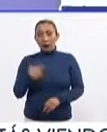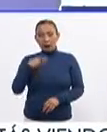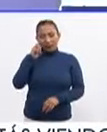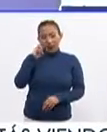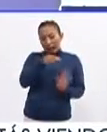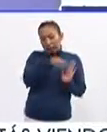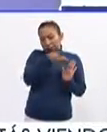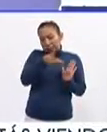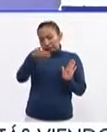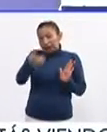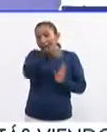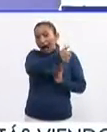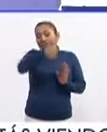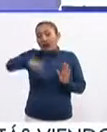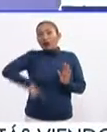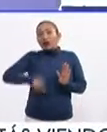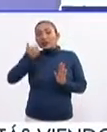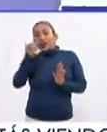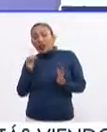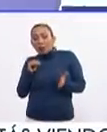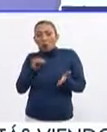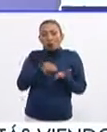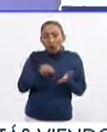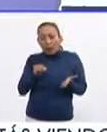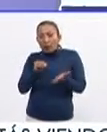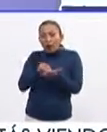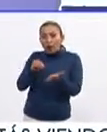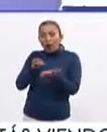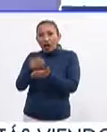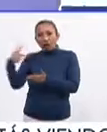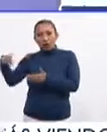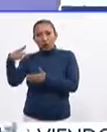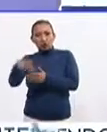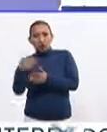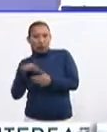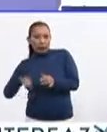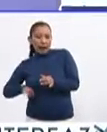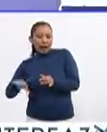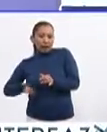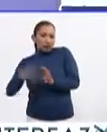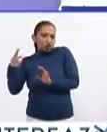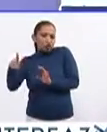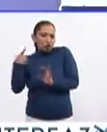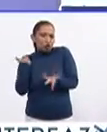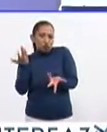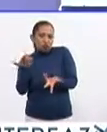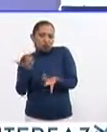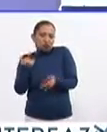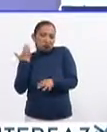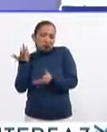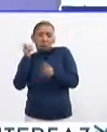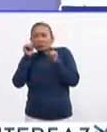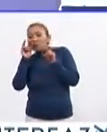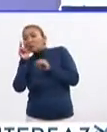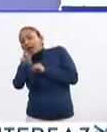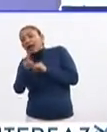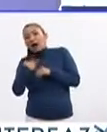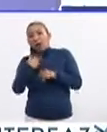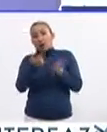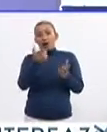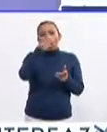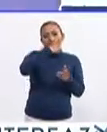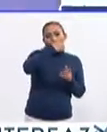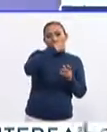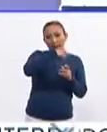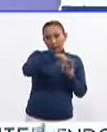pudimos ver, cada gobierno ha querido imprimirle, parte de sus intereses en su gestión educativa, desde el gobierno de